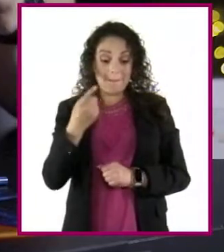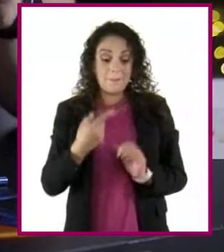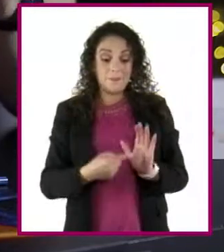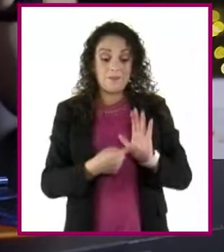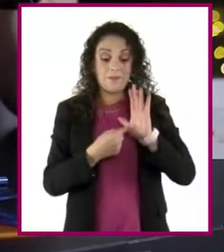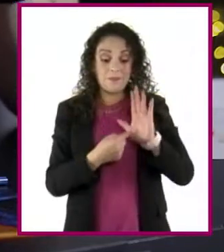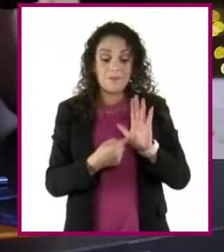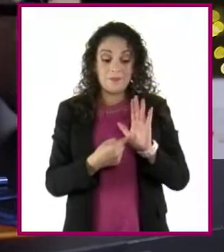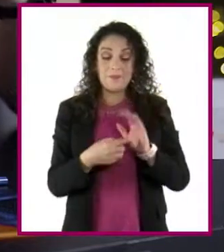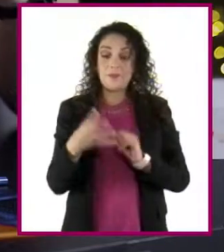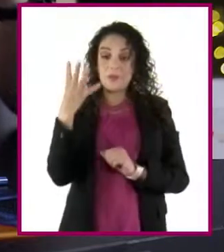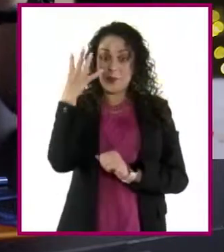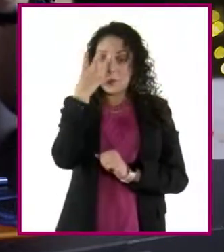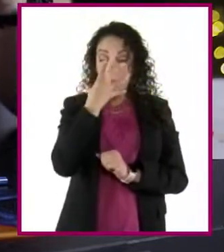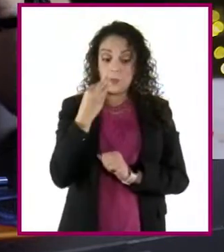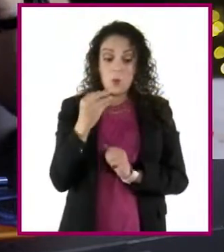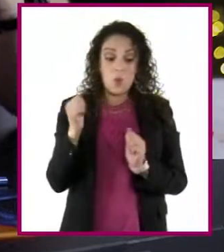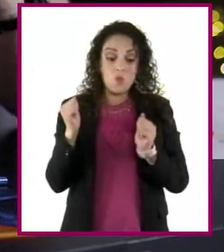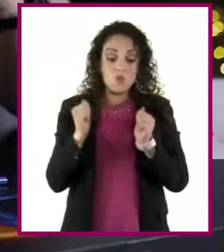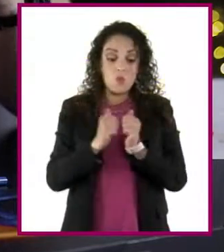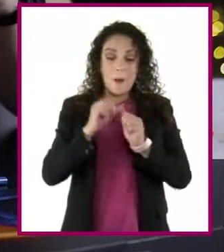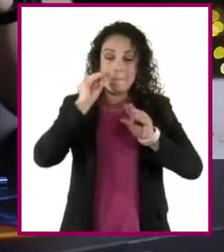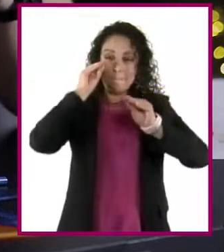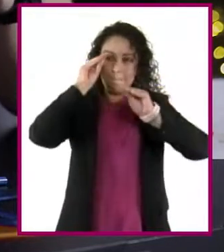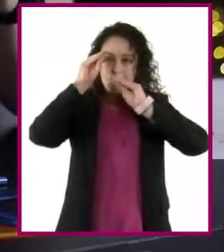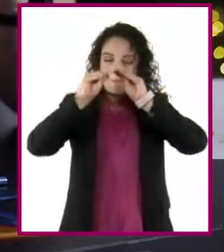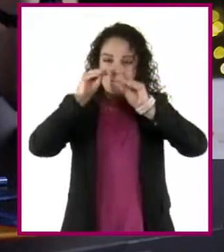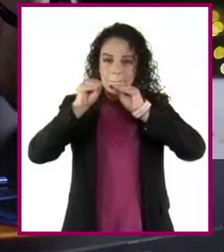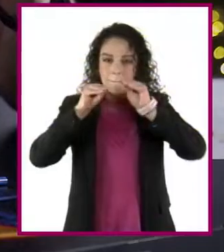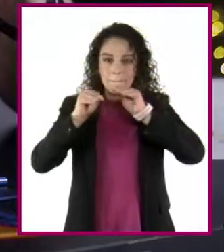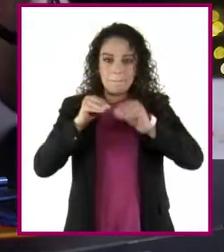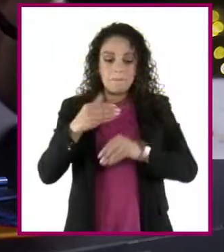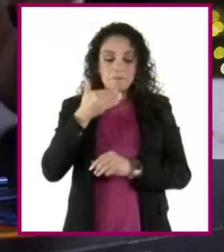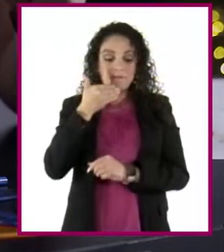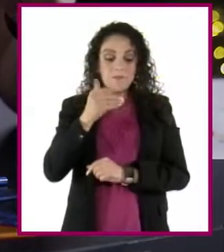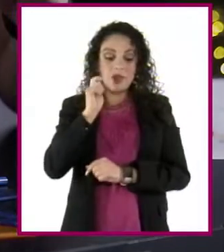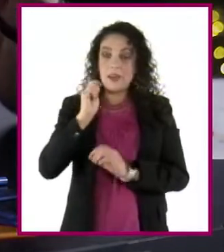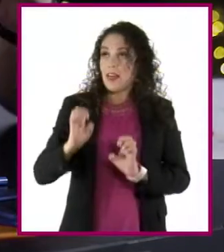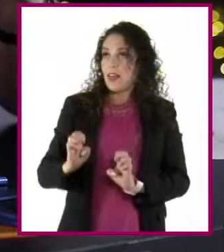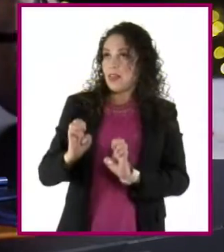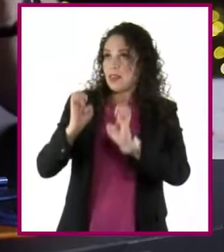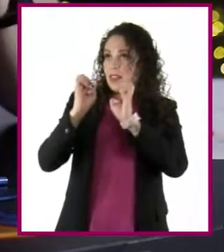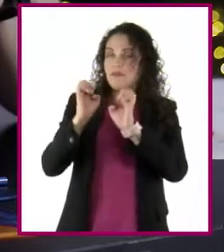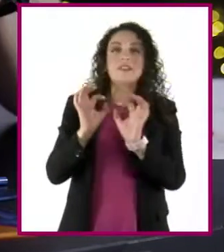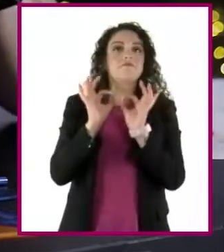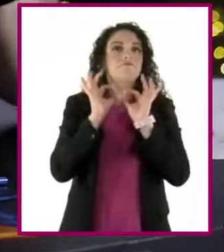Qué bonito. Con todos los detalles que necesita llevar una edificación.